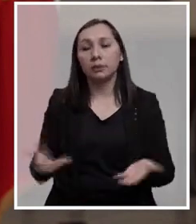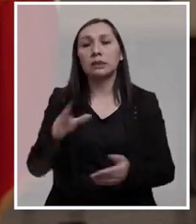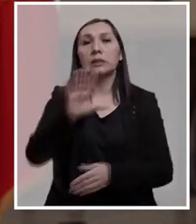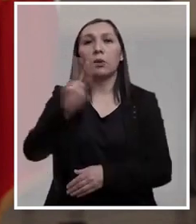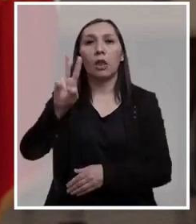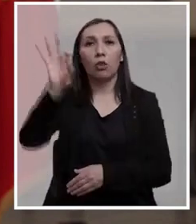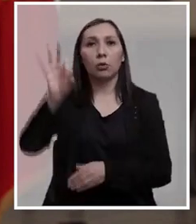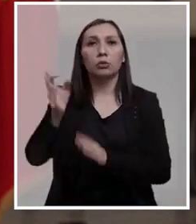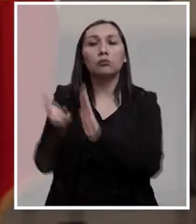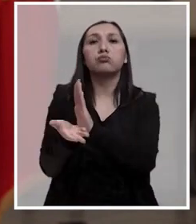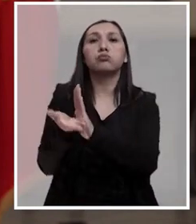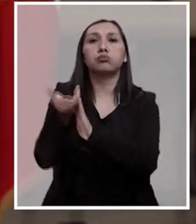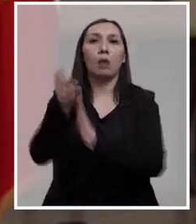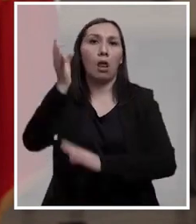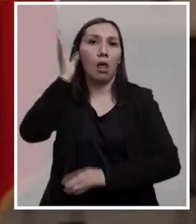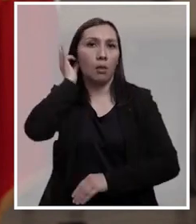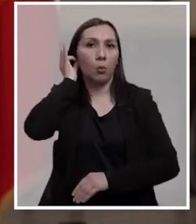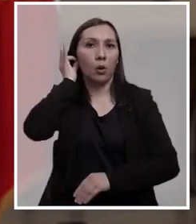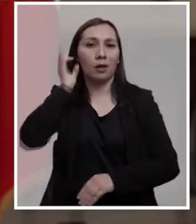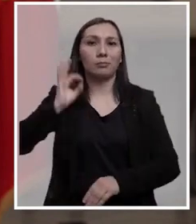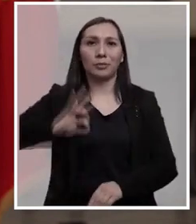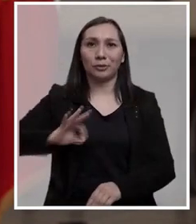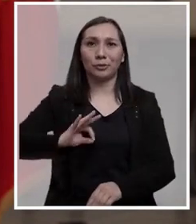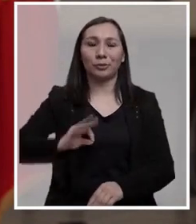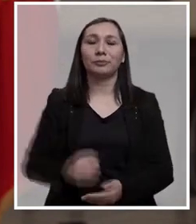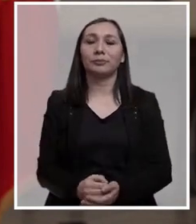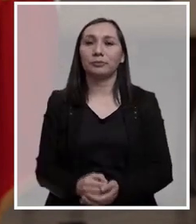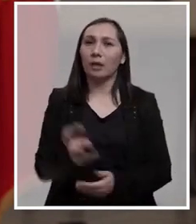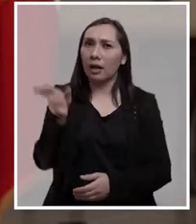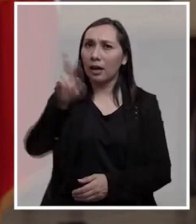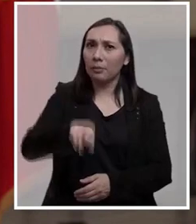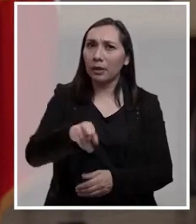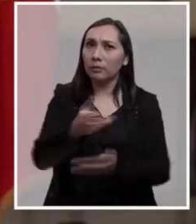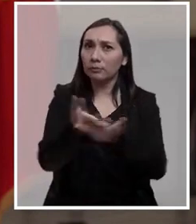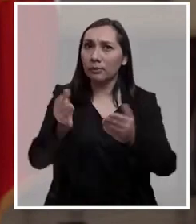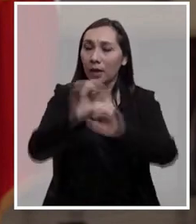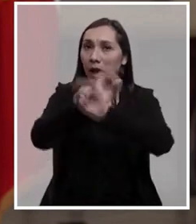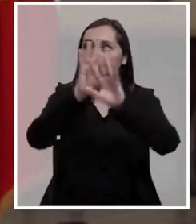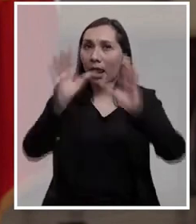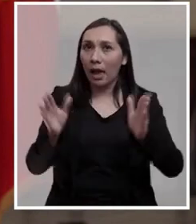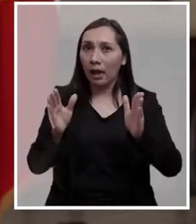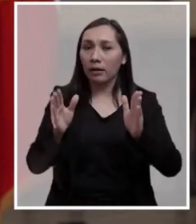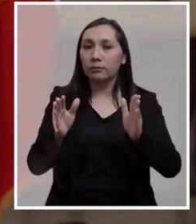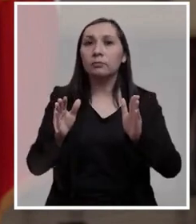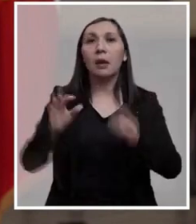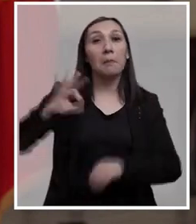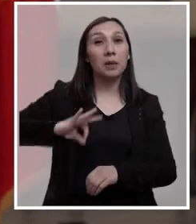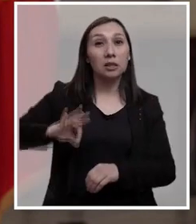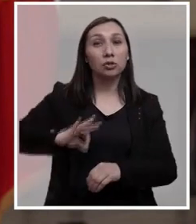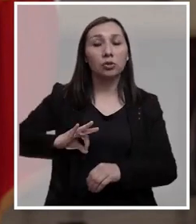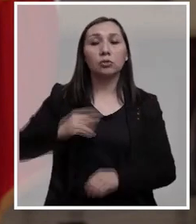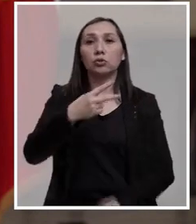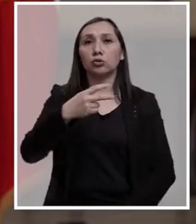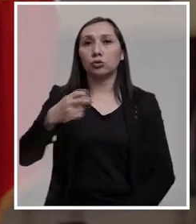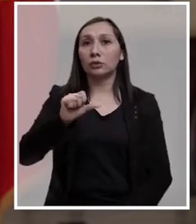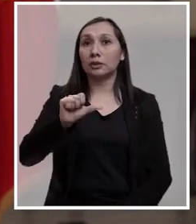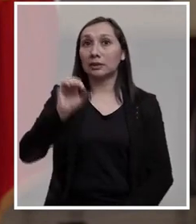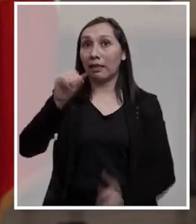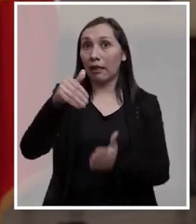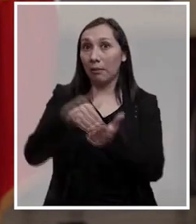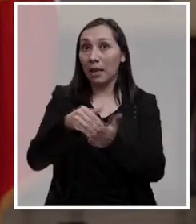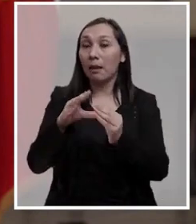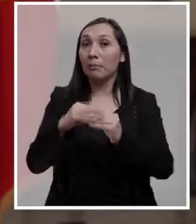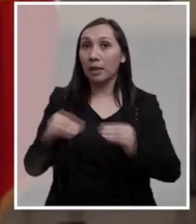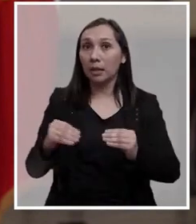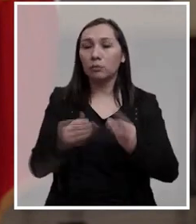un 52% más para la mujer reitero para que quede claro pasarían de una pensión de 260